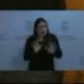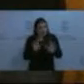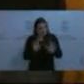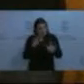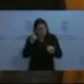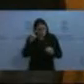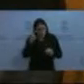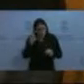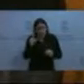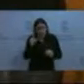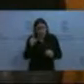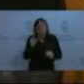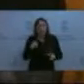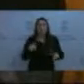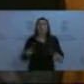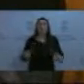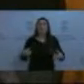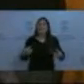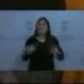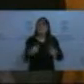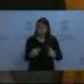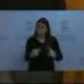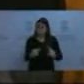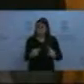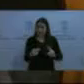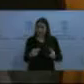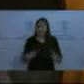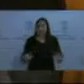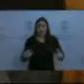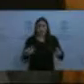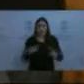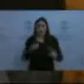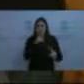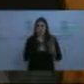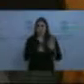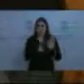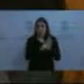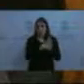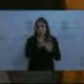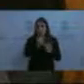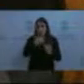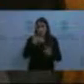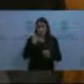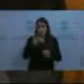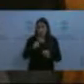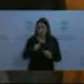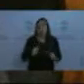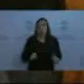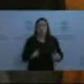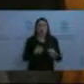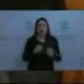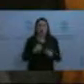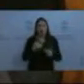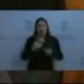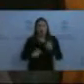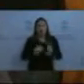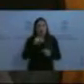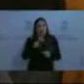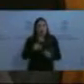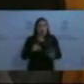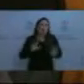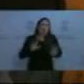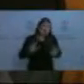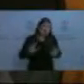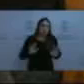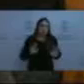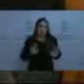se lo digo así, de los recortes que supuso los decretos del año 2012. Eso ha supuesto que nuestra comunidad